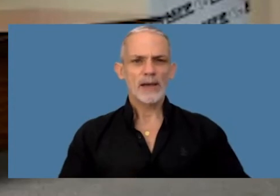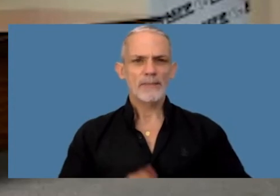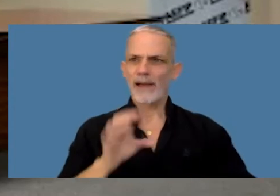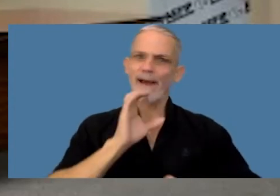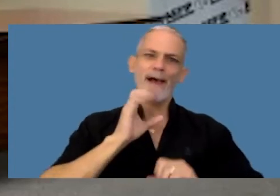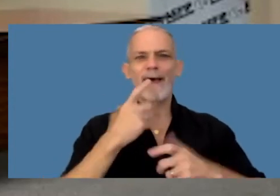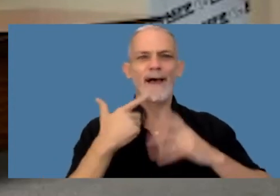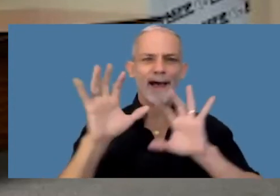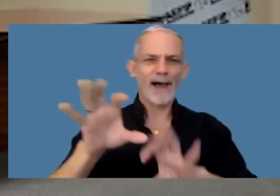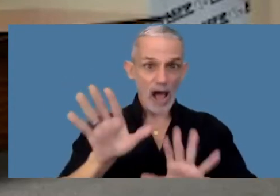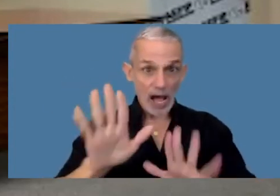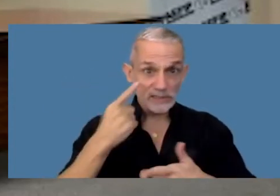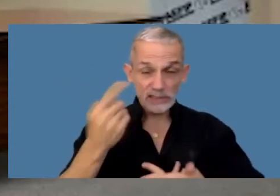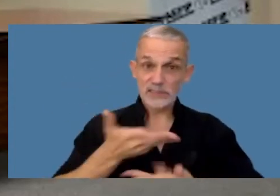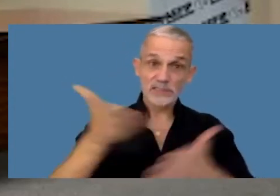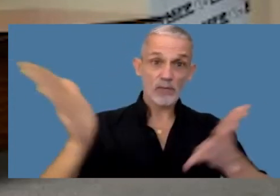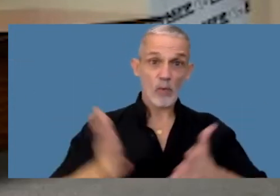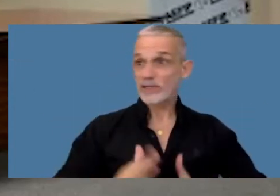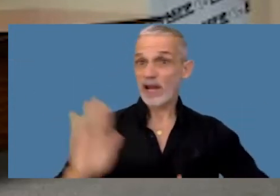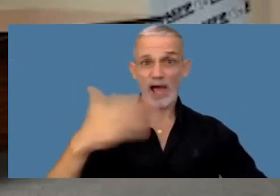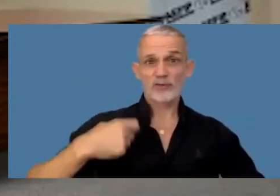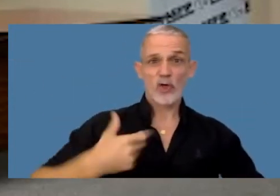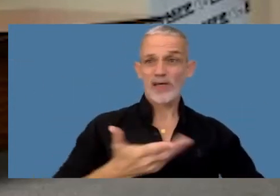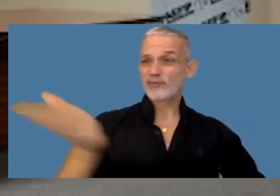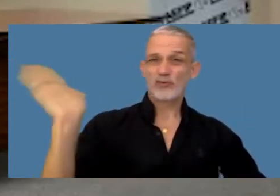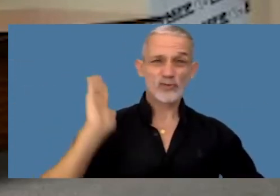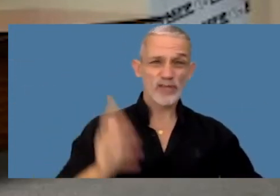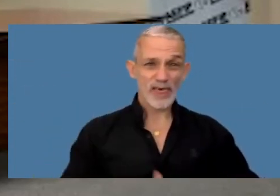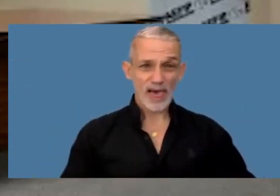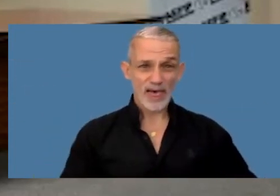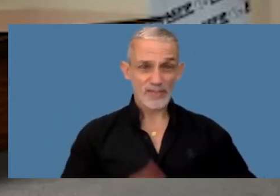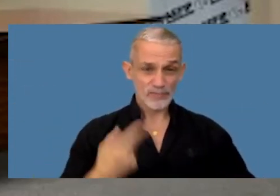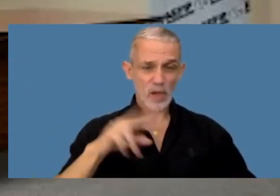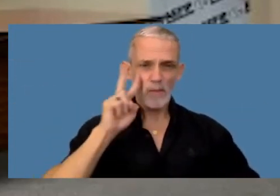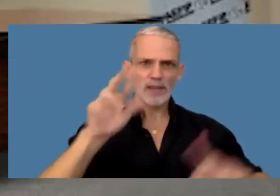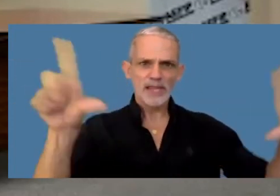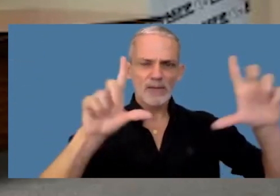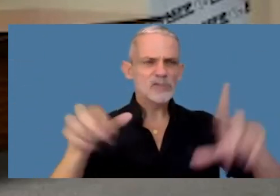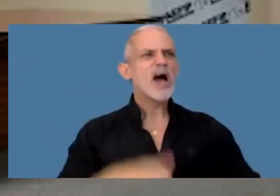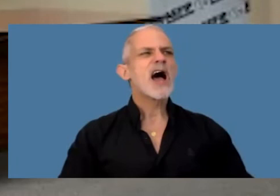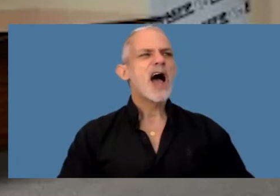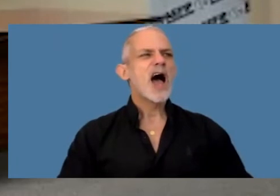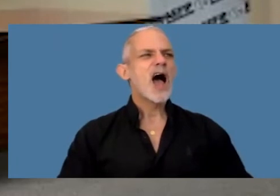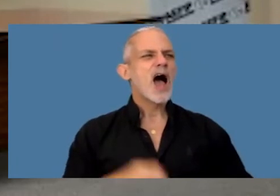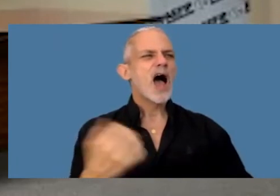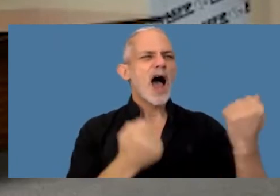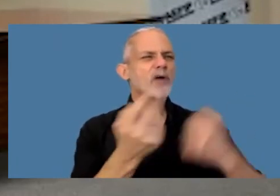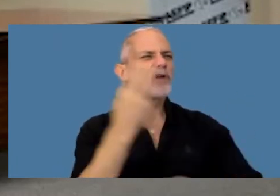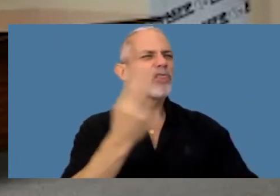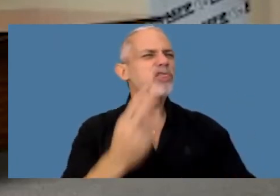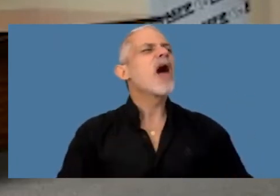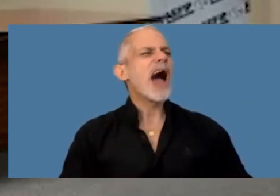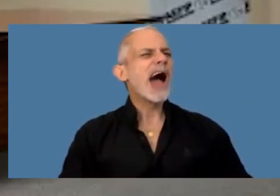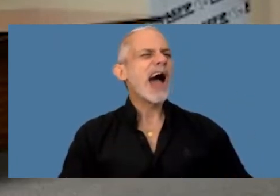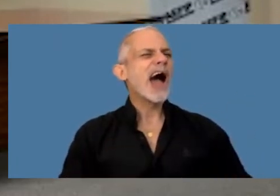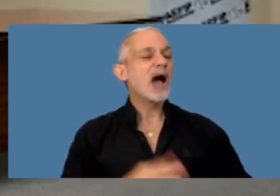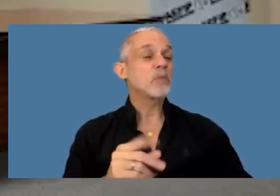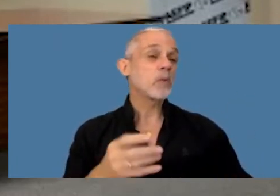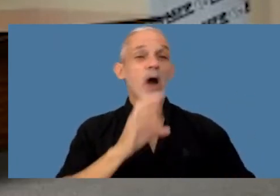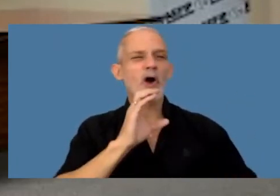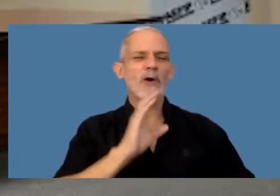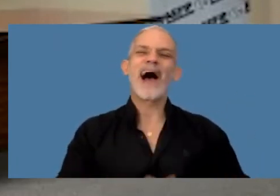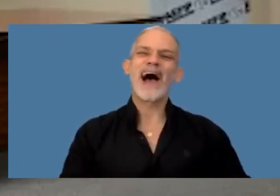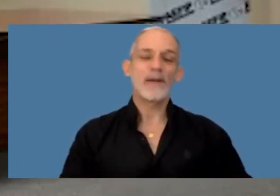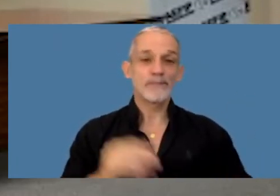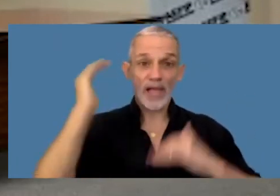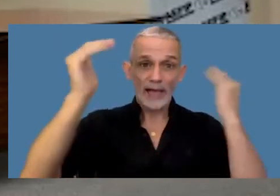se muestra a todos los televidentes. Y un adulto esboza una